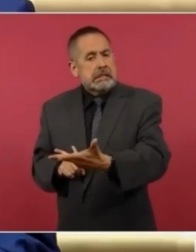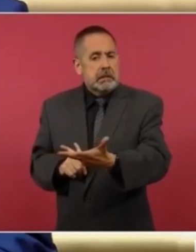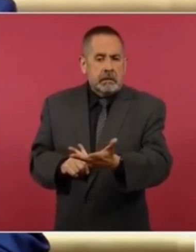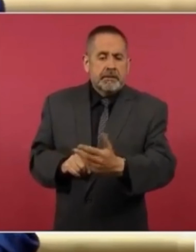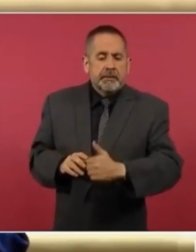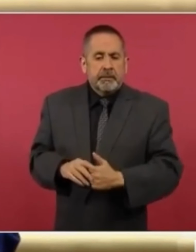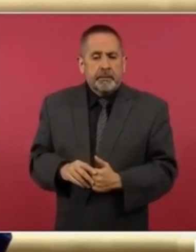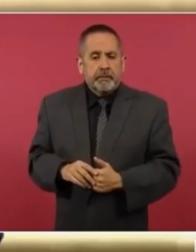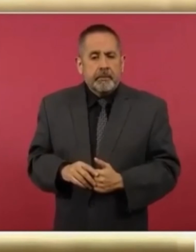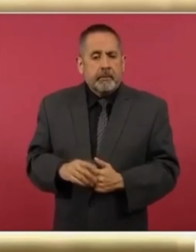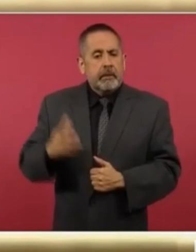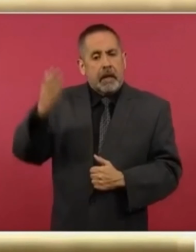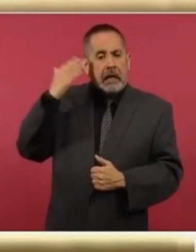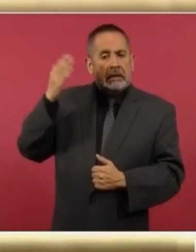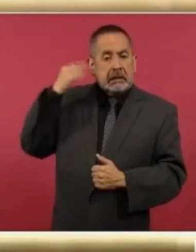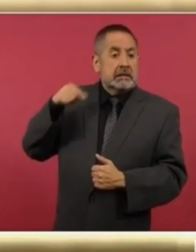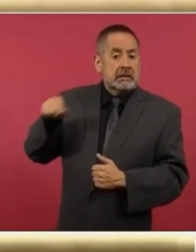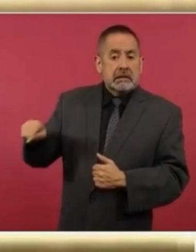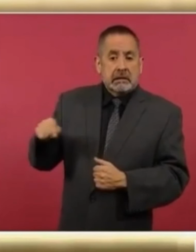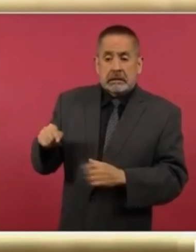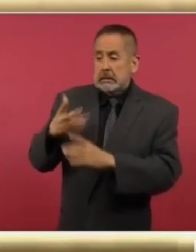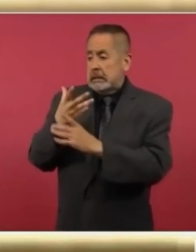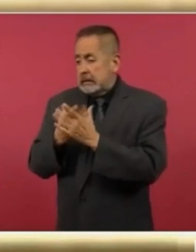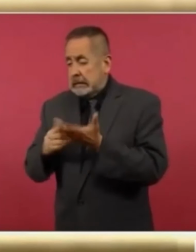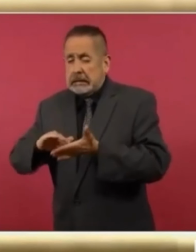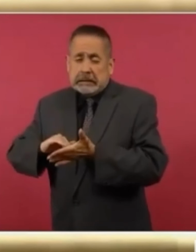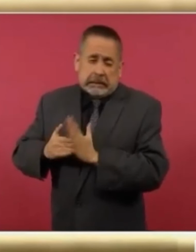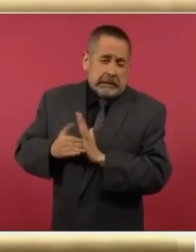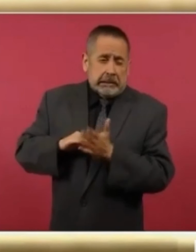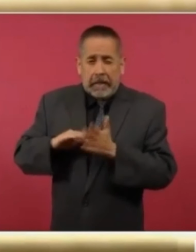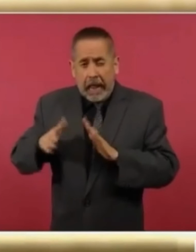Todo era llegar a Estados Unidos